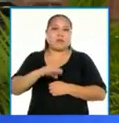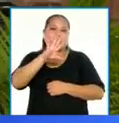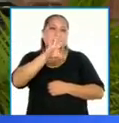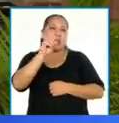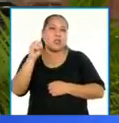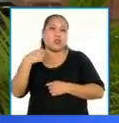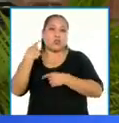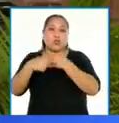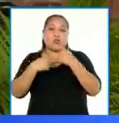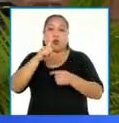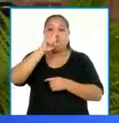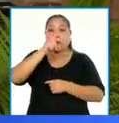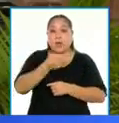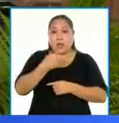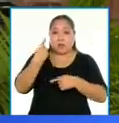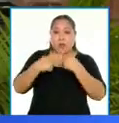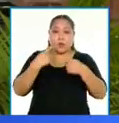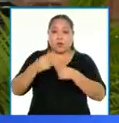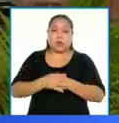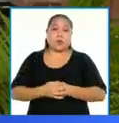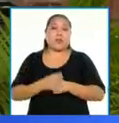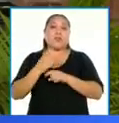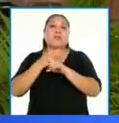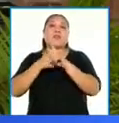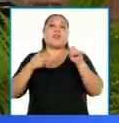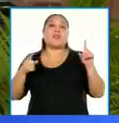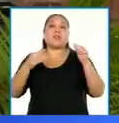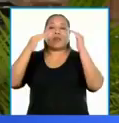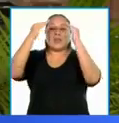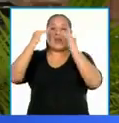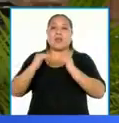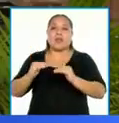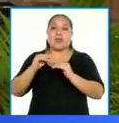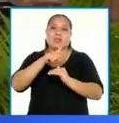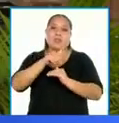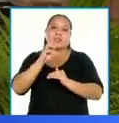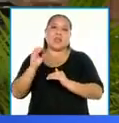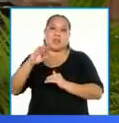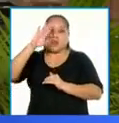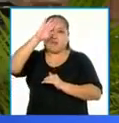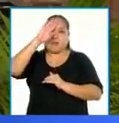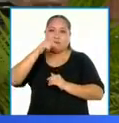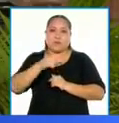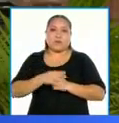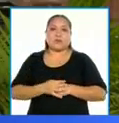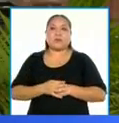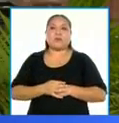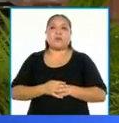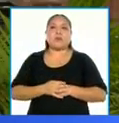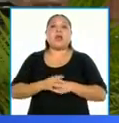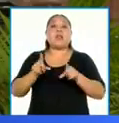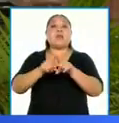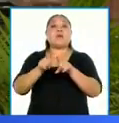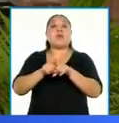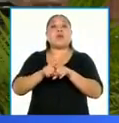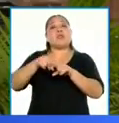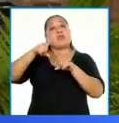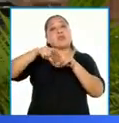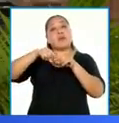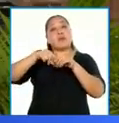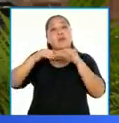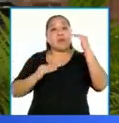500 diarios o 1000 diarios, y otra cosa es que tengamos 100, ¿no es cierto? Y depende también, para